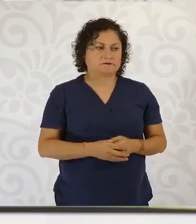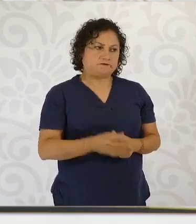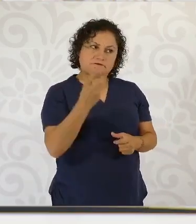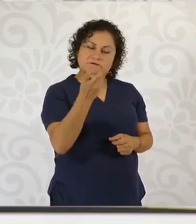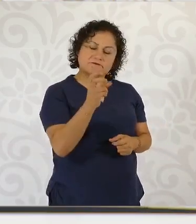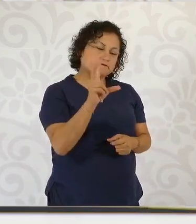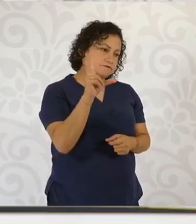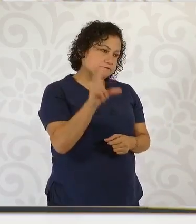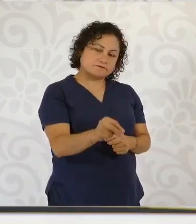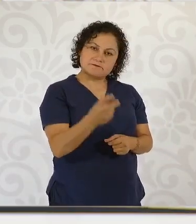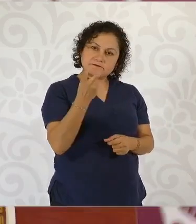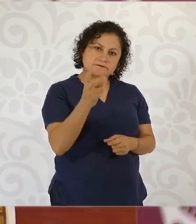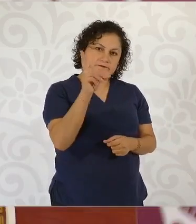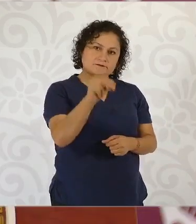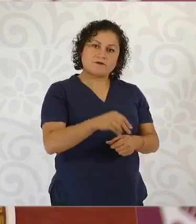estás